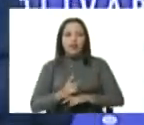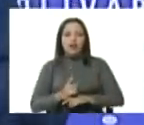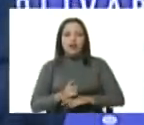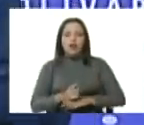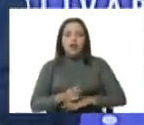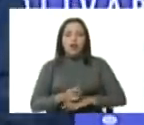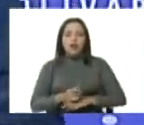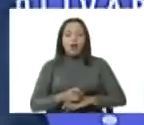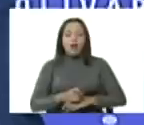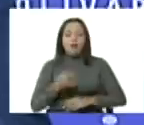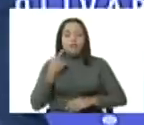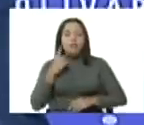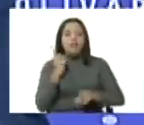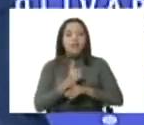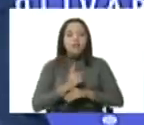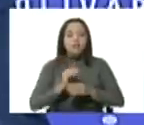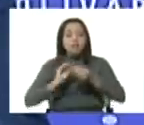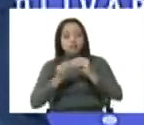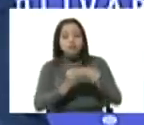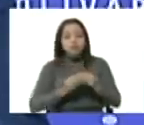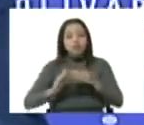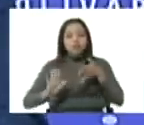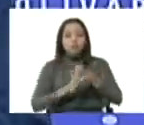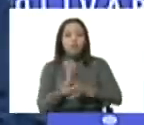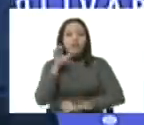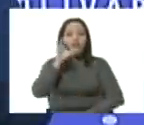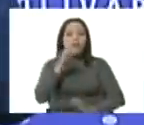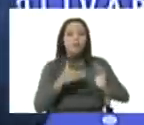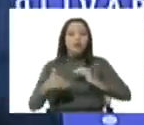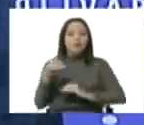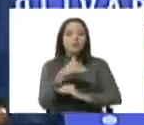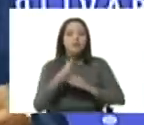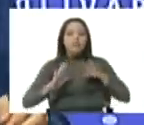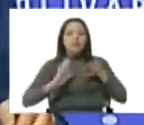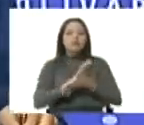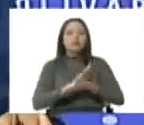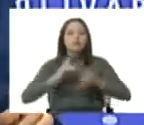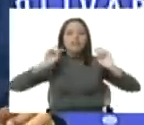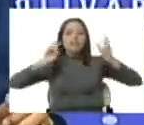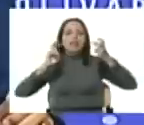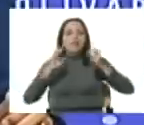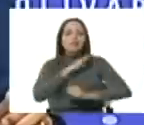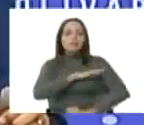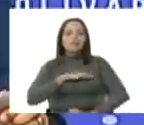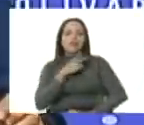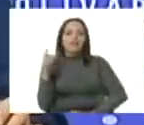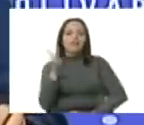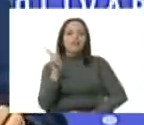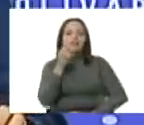expresión, cuadran con el Estado Mayor. Y el tema de la misión Venezuela Bella.